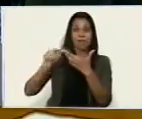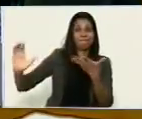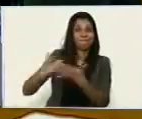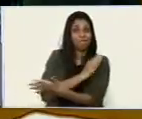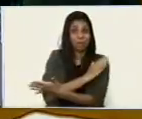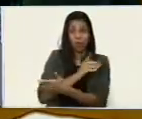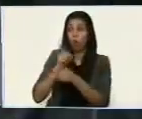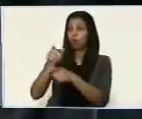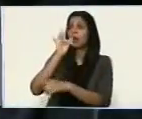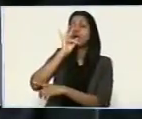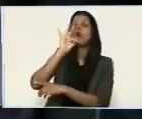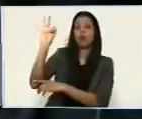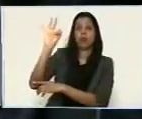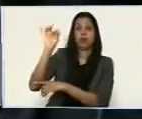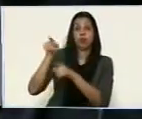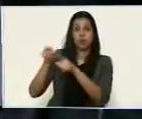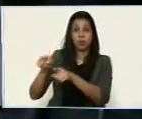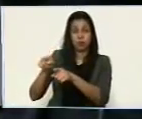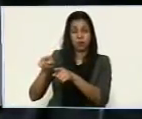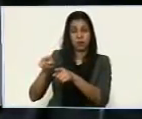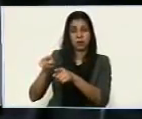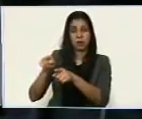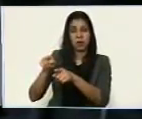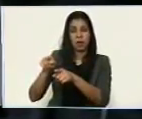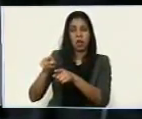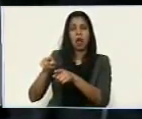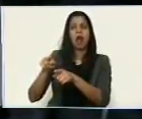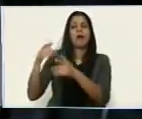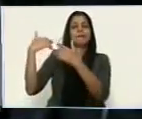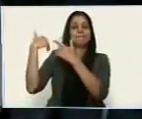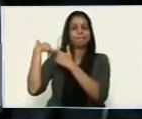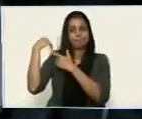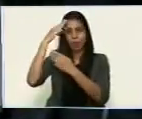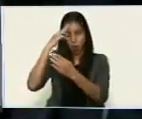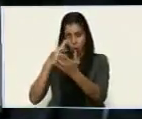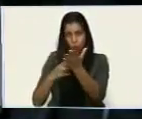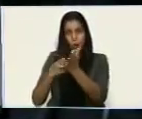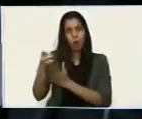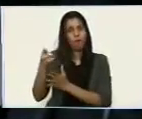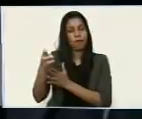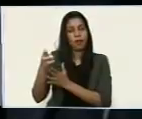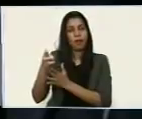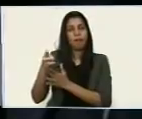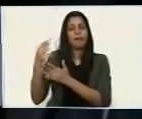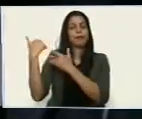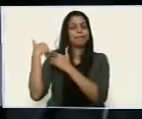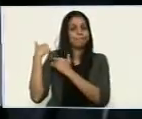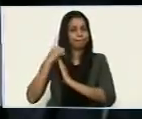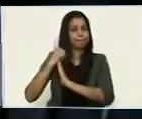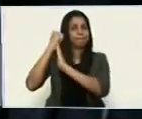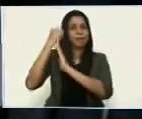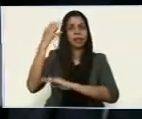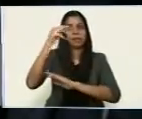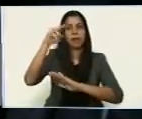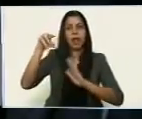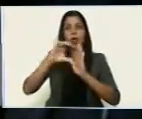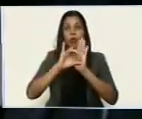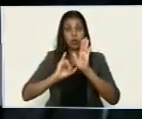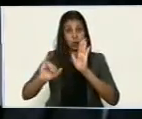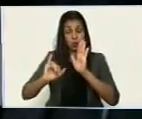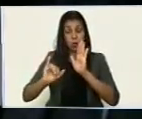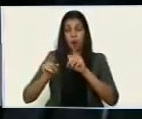usted que hará honor al cargo que recibe hoy como presidente de la Asamblea Nacional Constituyente